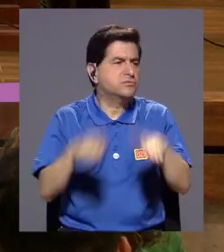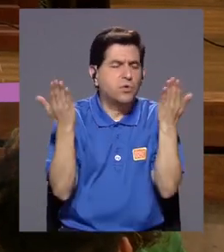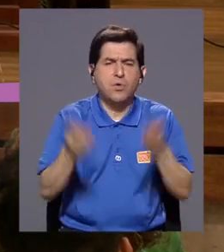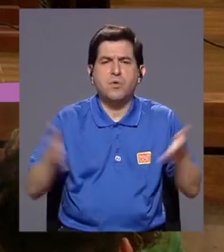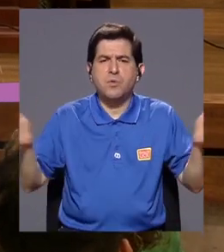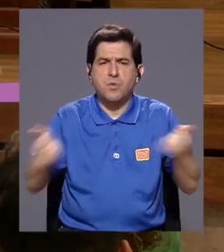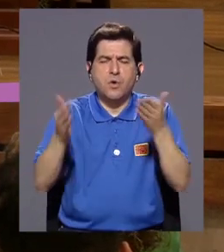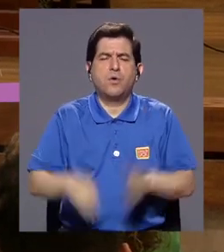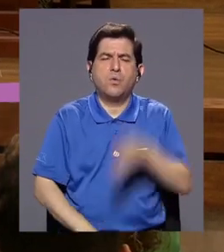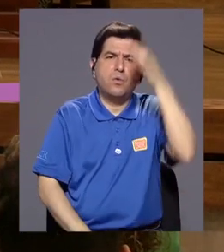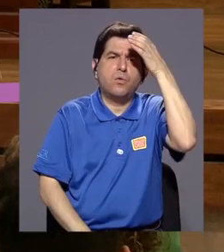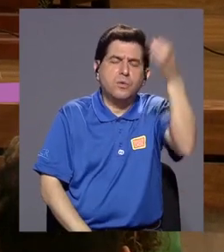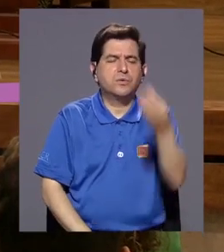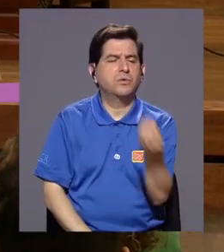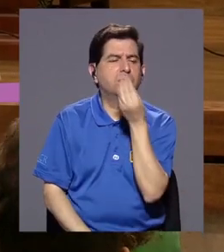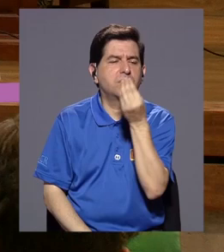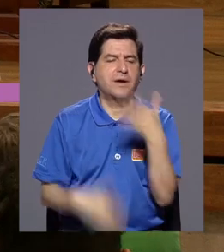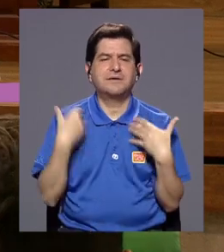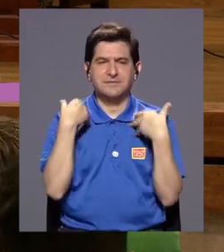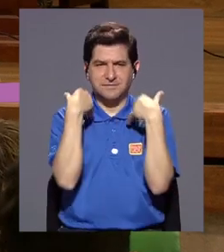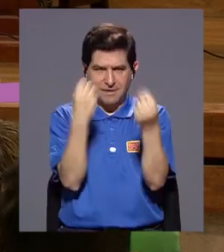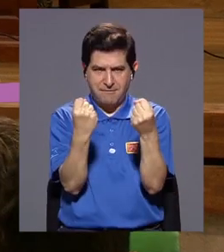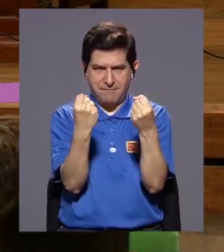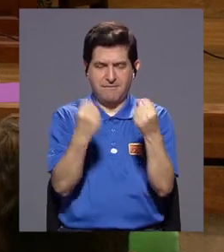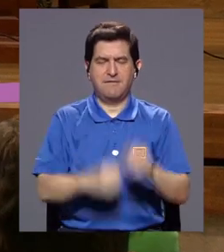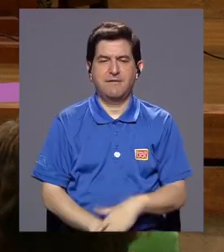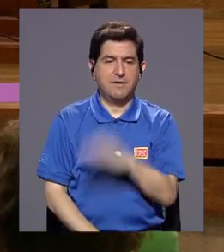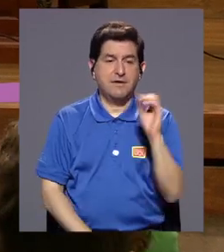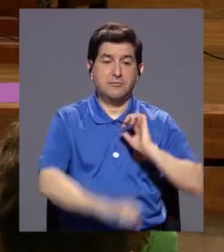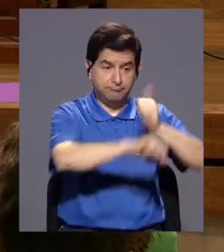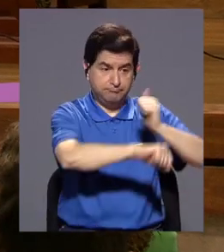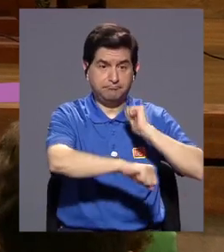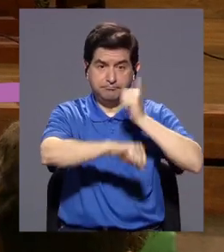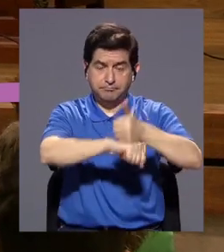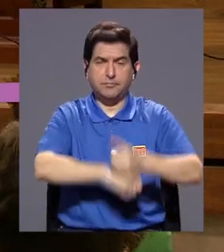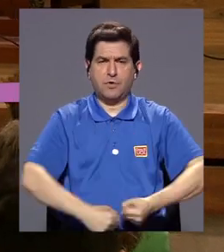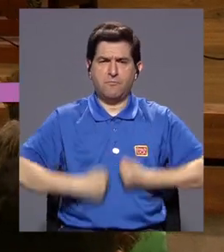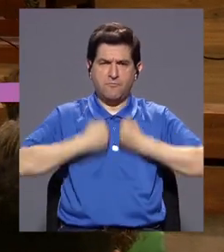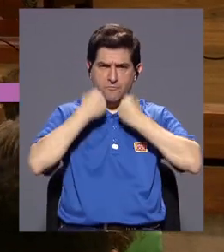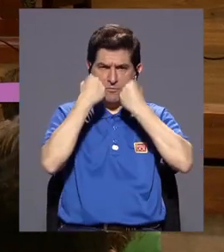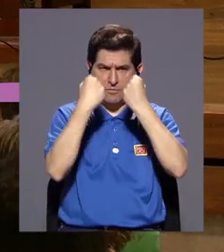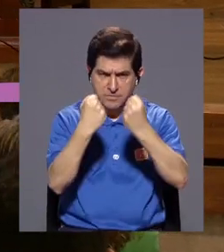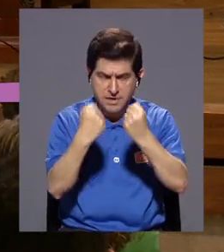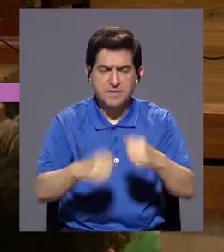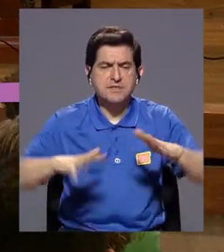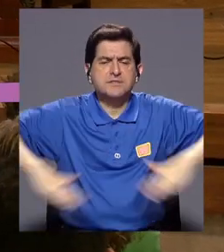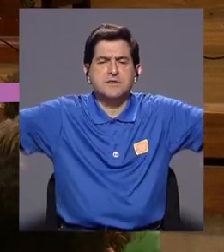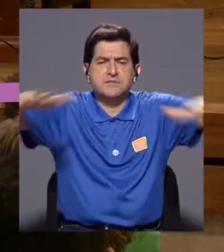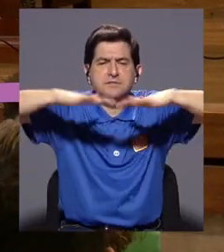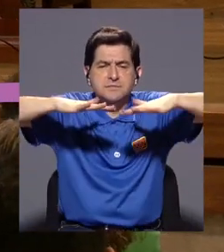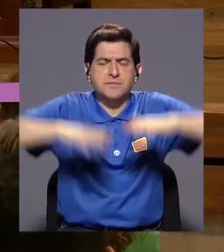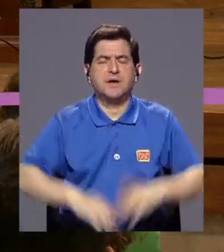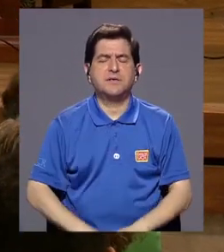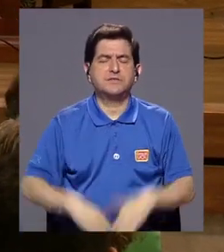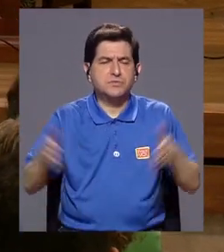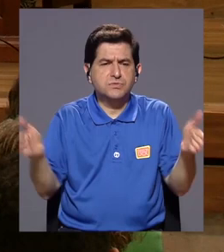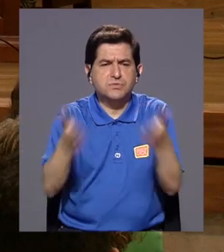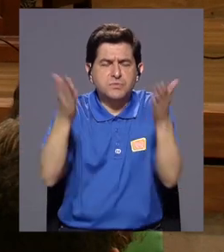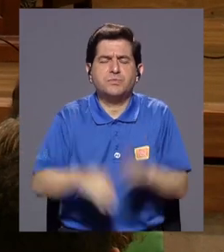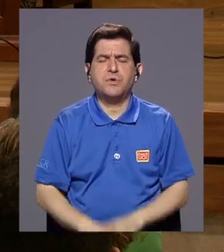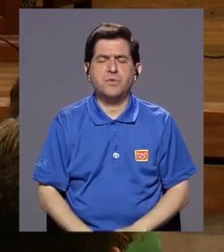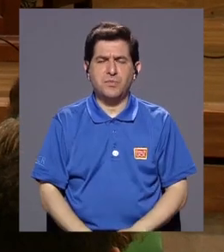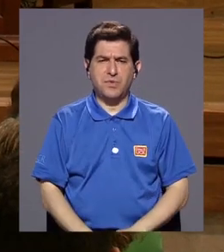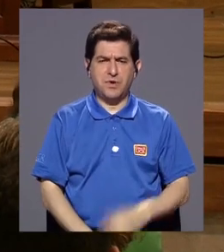sana y la creación y el fortalecimiento de espacios que promuevan la realización de actividades